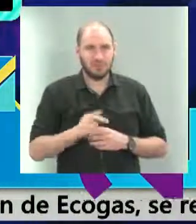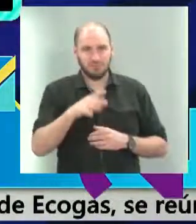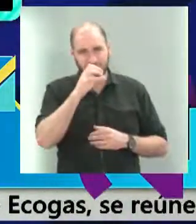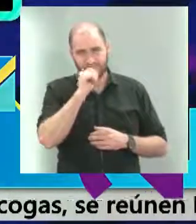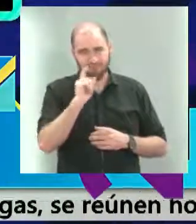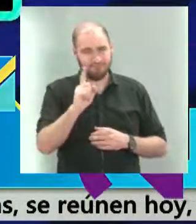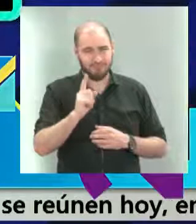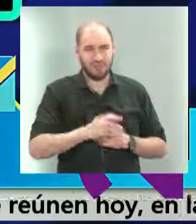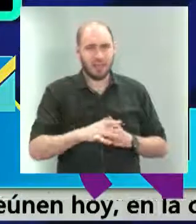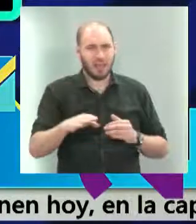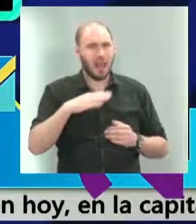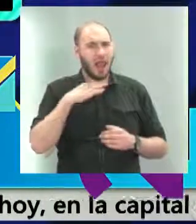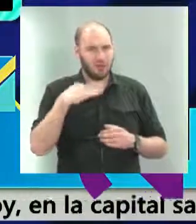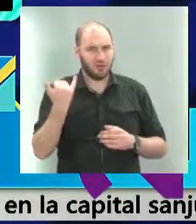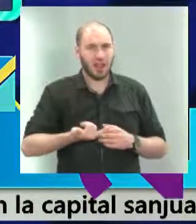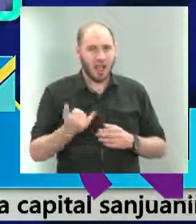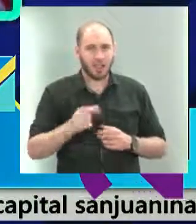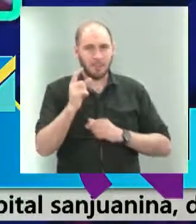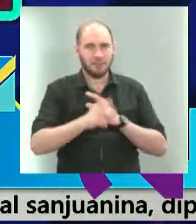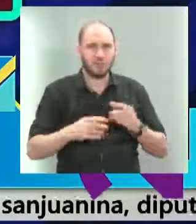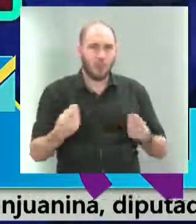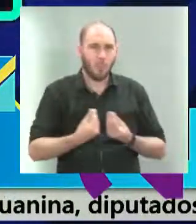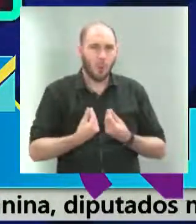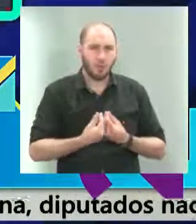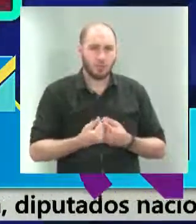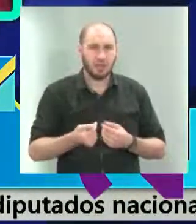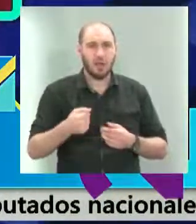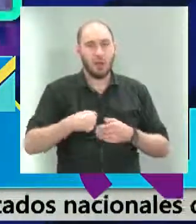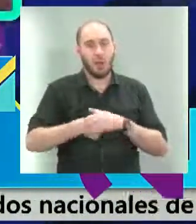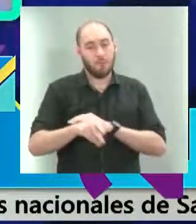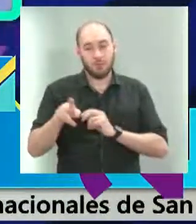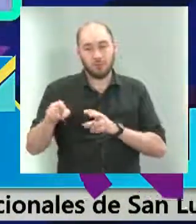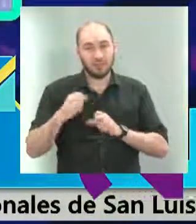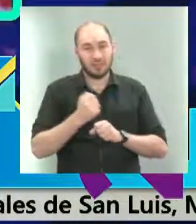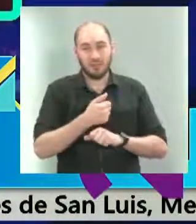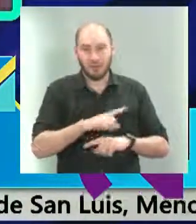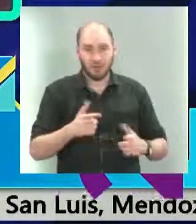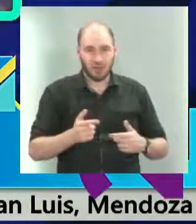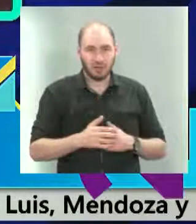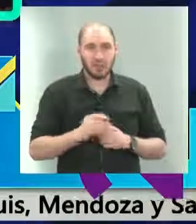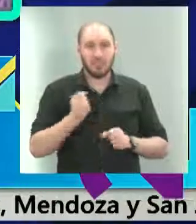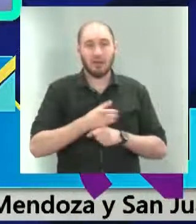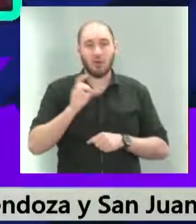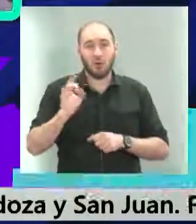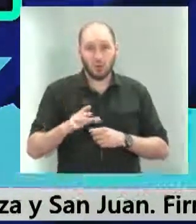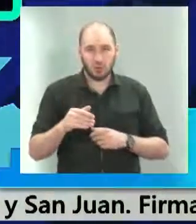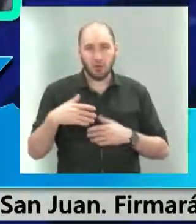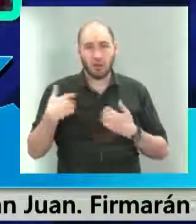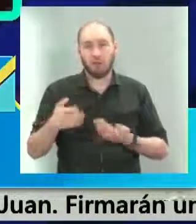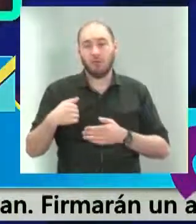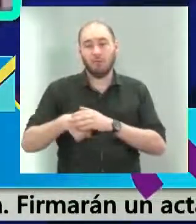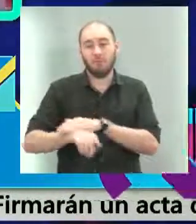nada. Hay delincuentes, hay mucha gente que vive de la actividad del fútbol que no tiene trabajo, que el único trabajo que tienen es de hincha de